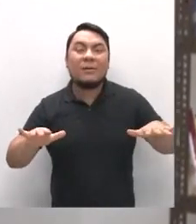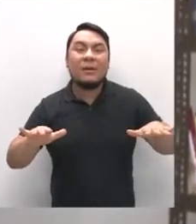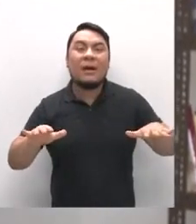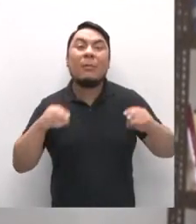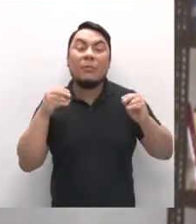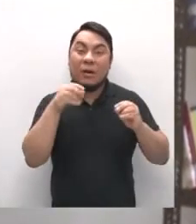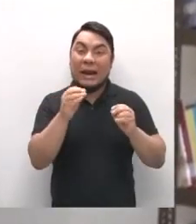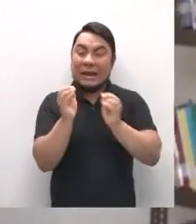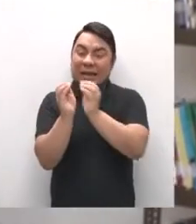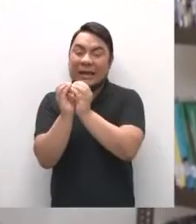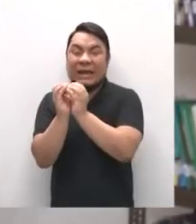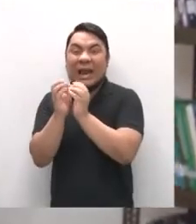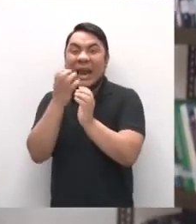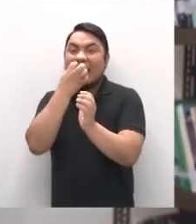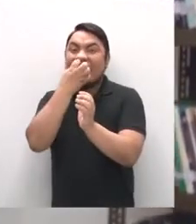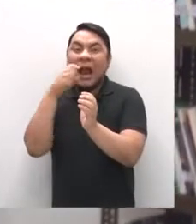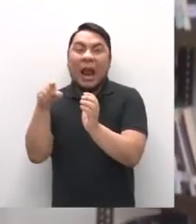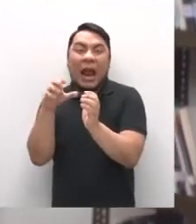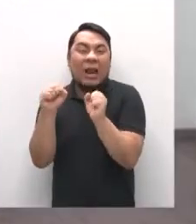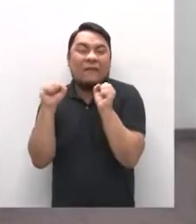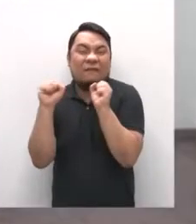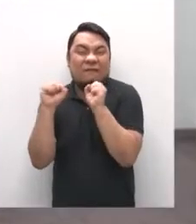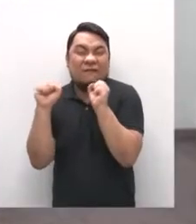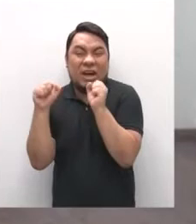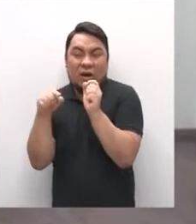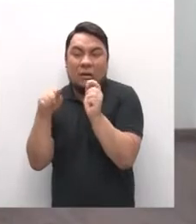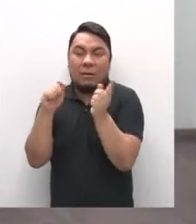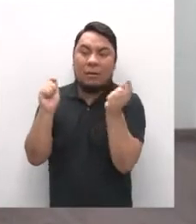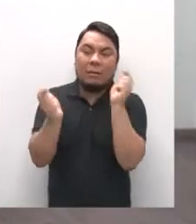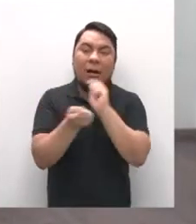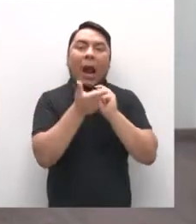Pasó de hielo a agua.